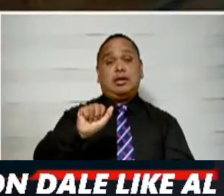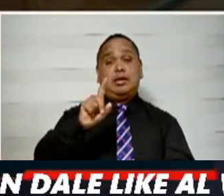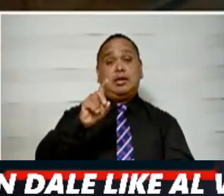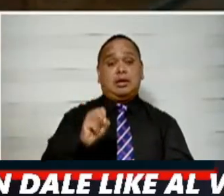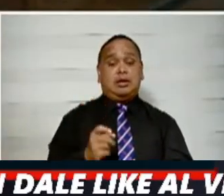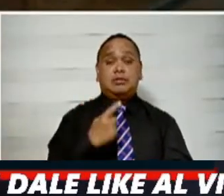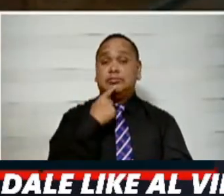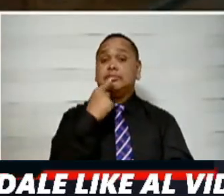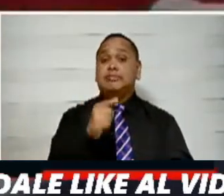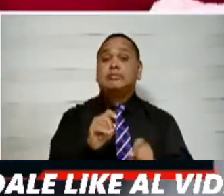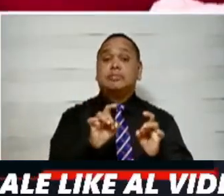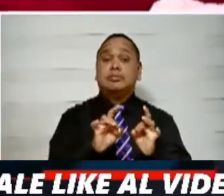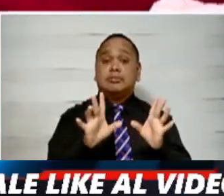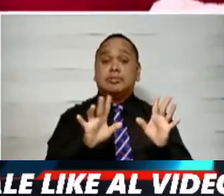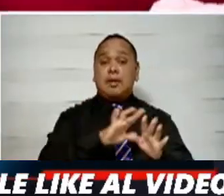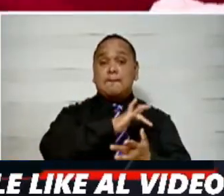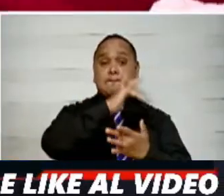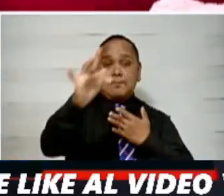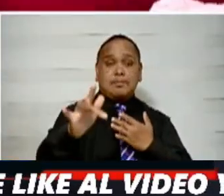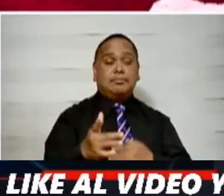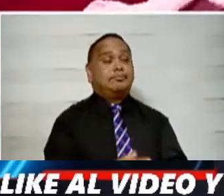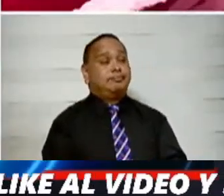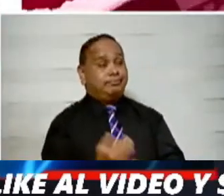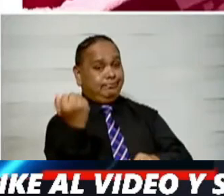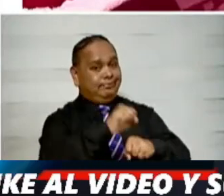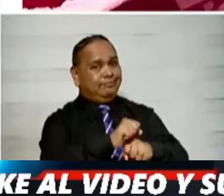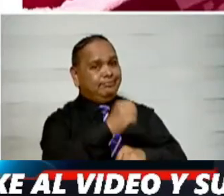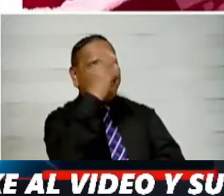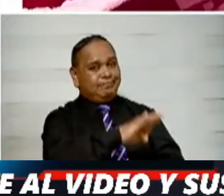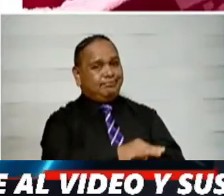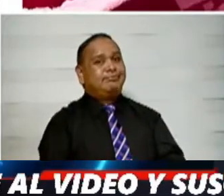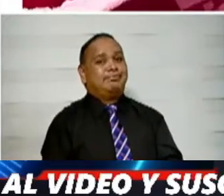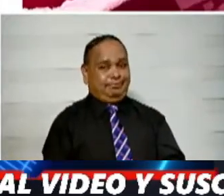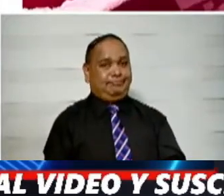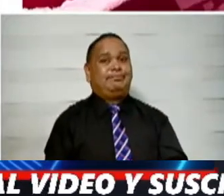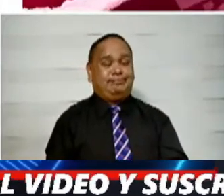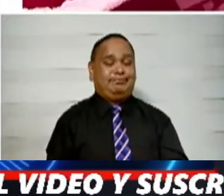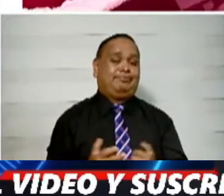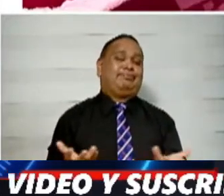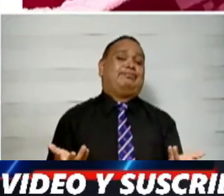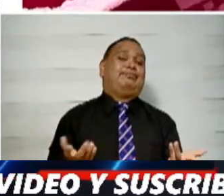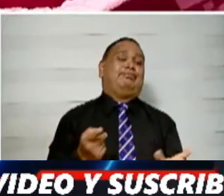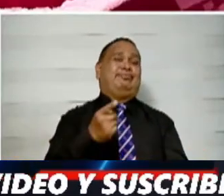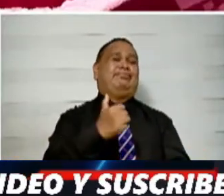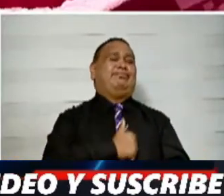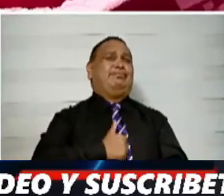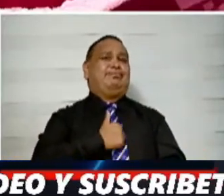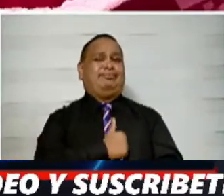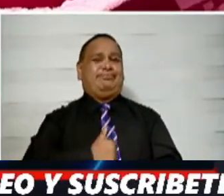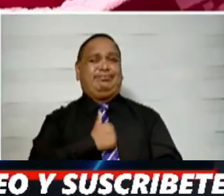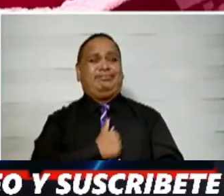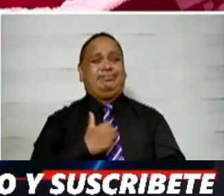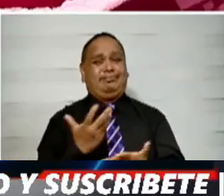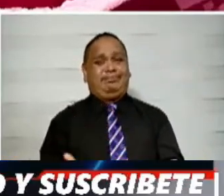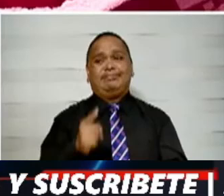circulando una información del semanario Proceso, de la agencia Proceso, que es totalmente falsa. Esa fue de Proceso, no, qué barbaridad. Que señala de